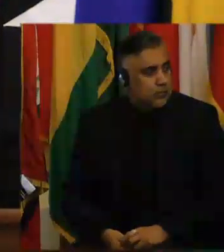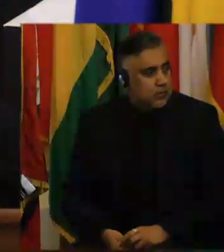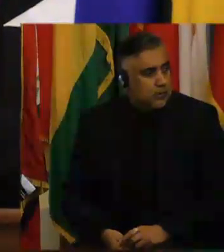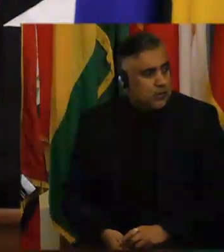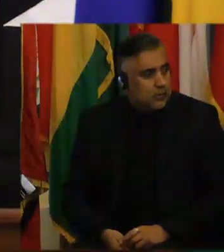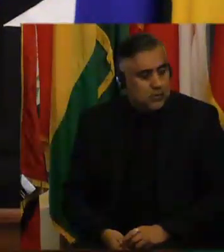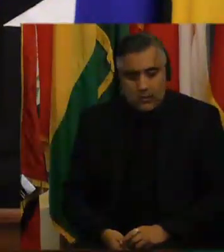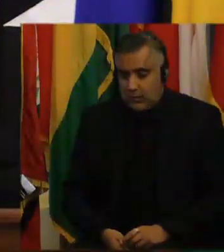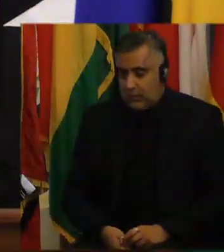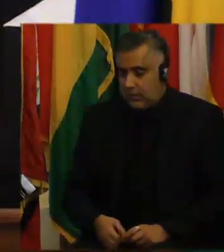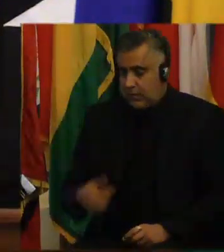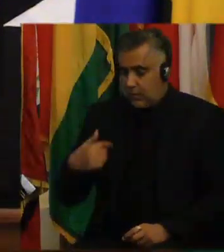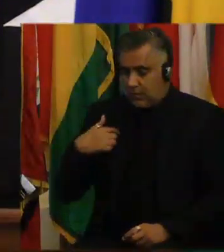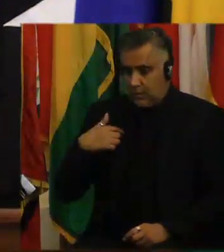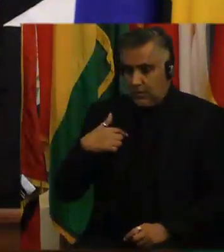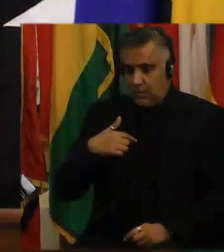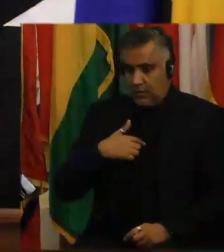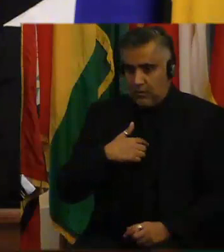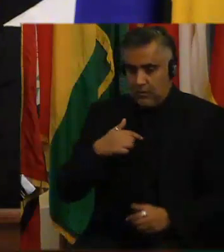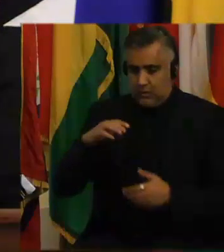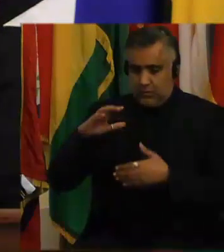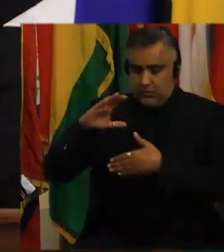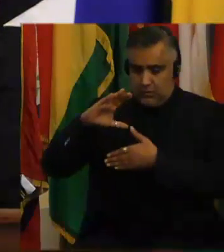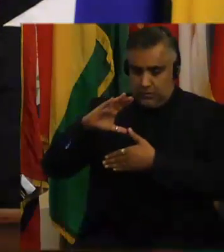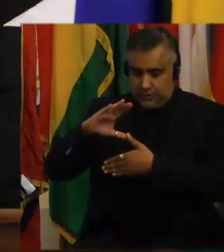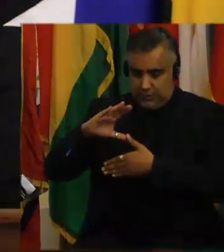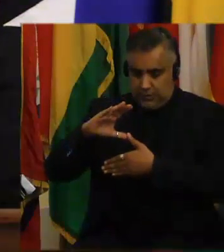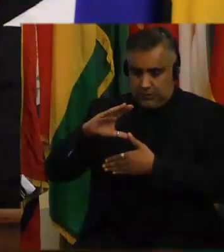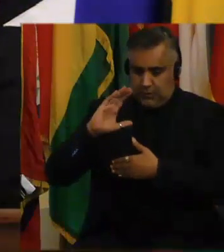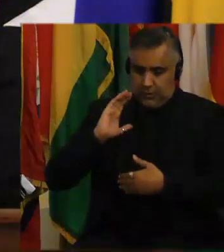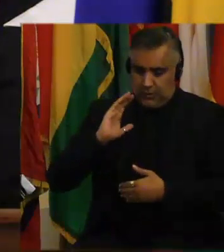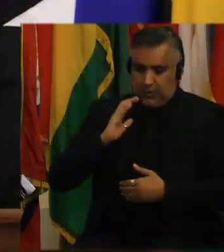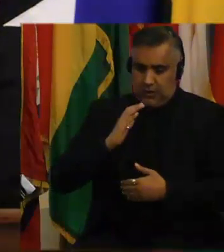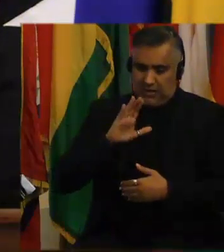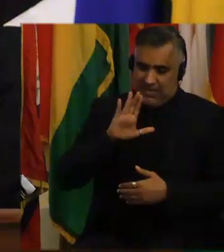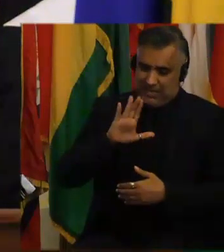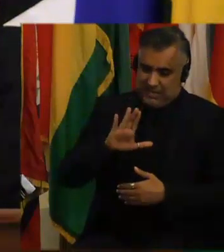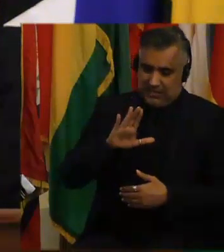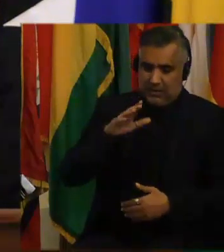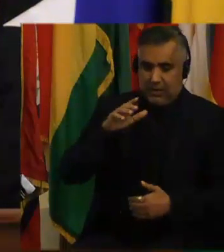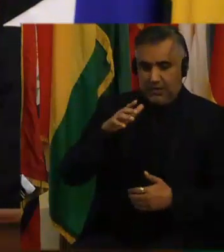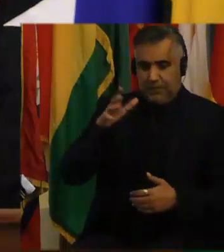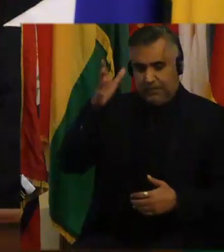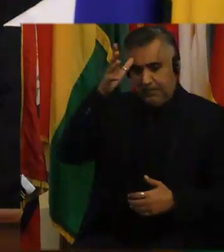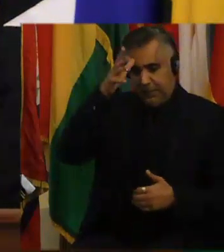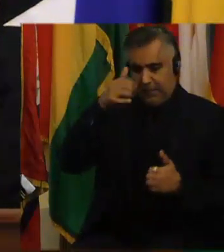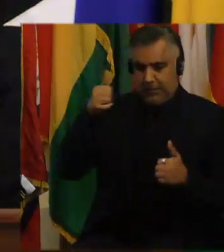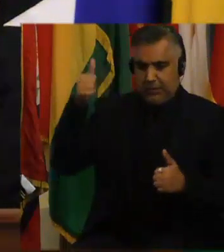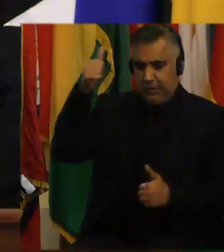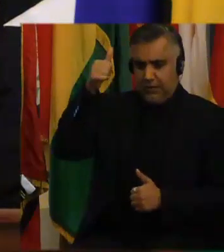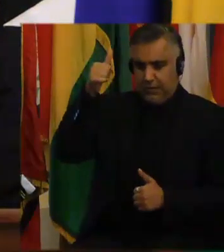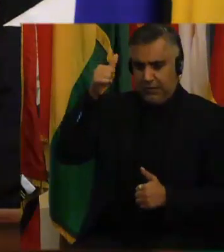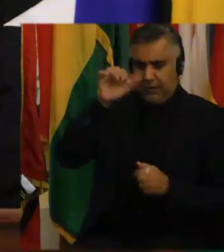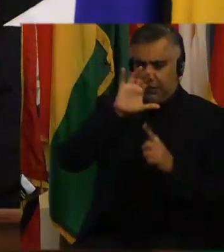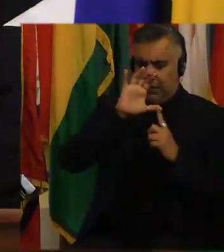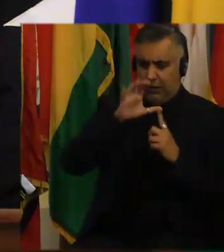Nuestra región y su cultura patriarcal siguen reproduciendo y